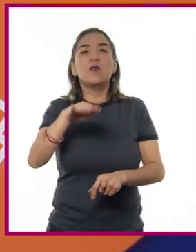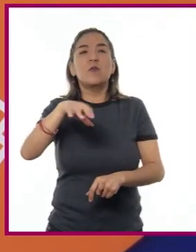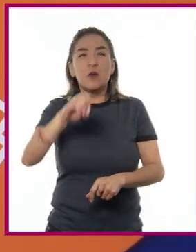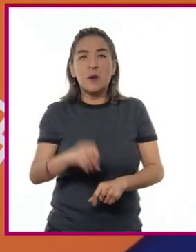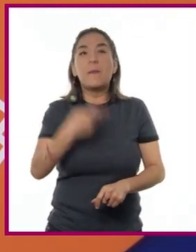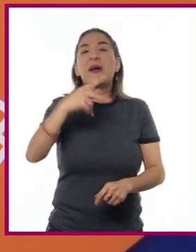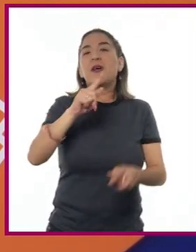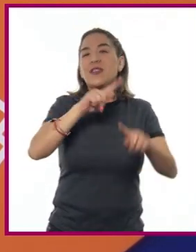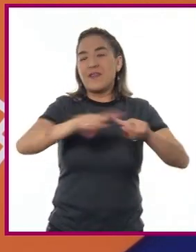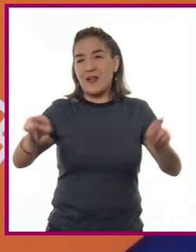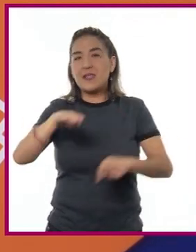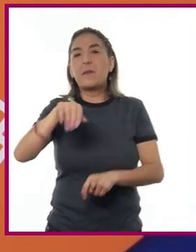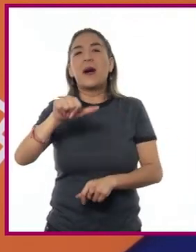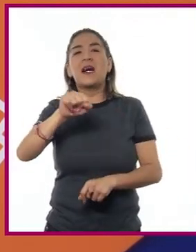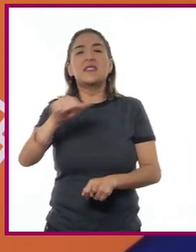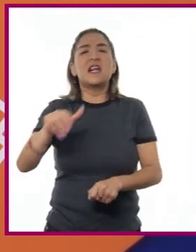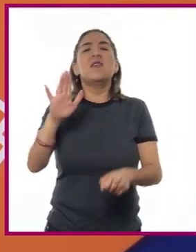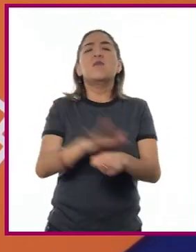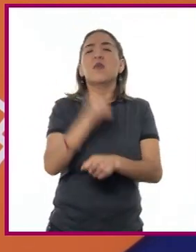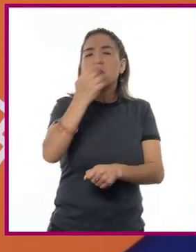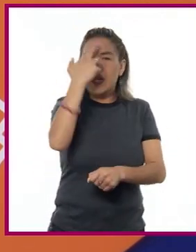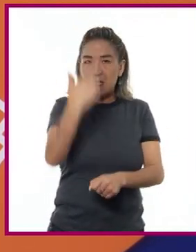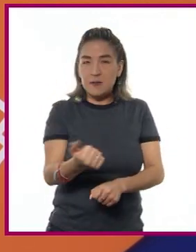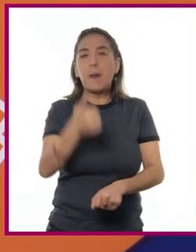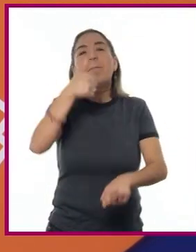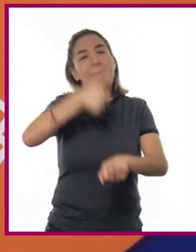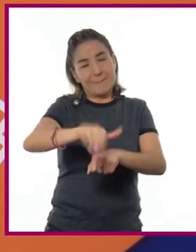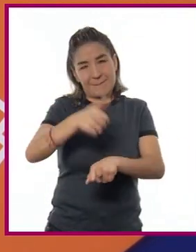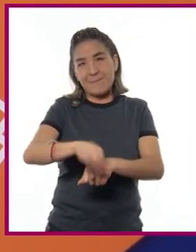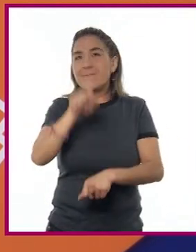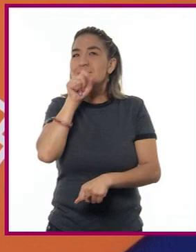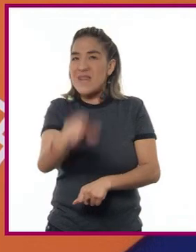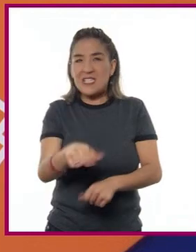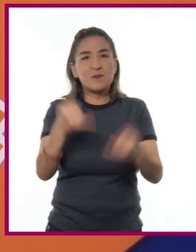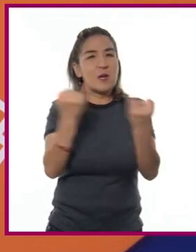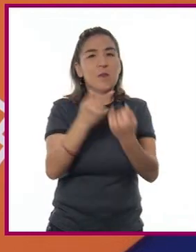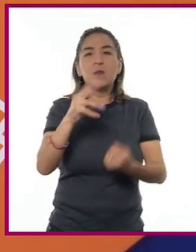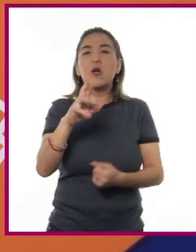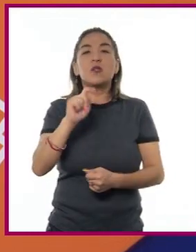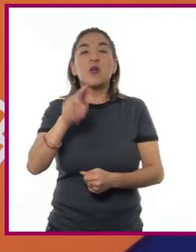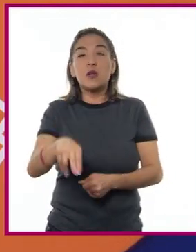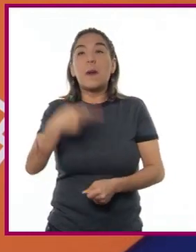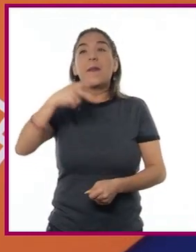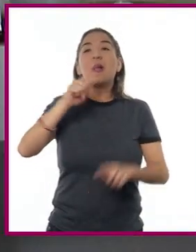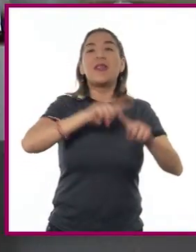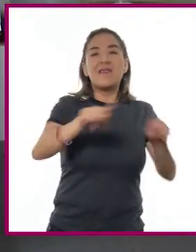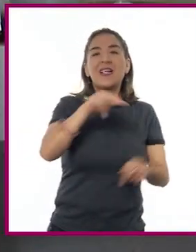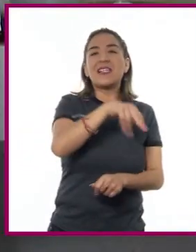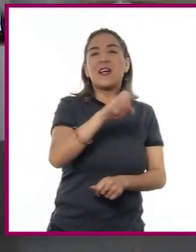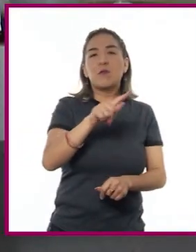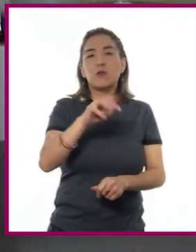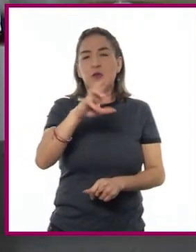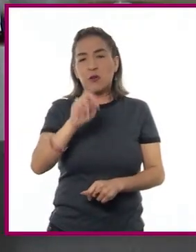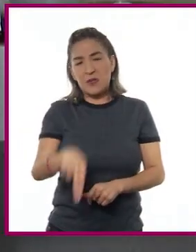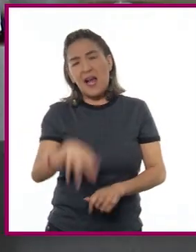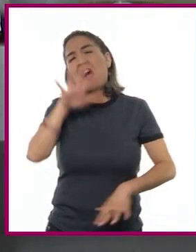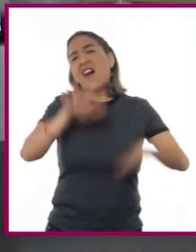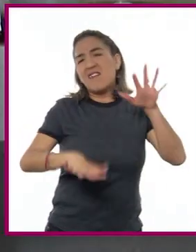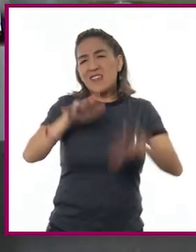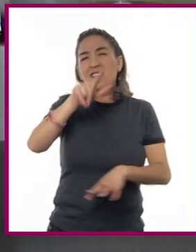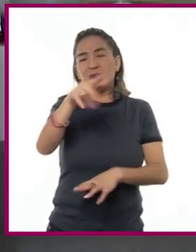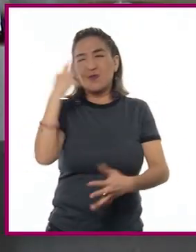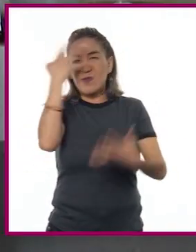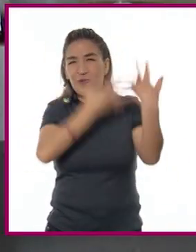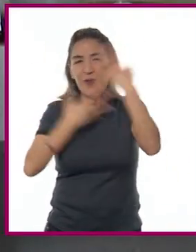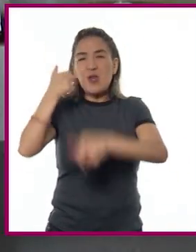de masa debido a que tienen el mismo número de protones, pero diferente número de neutrones. En ocasiones se suele confundir